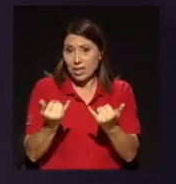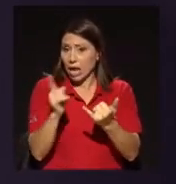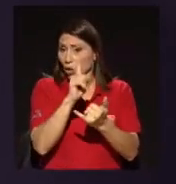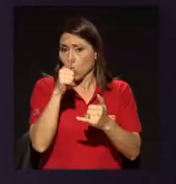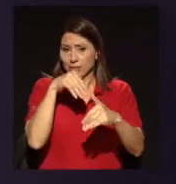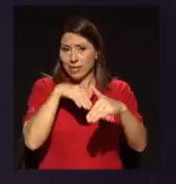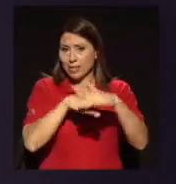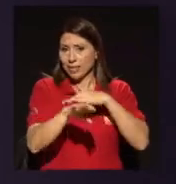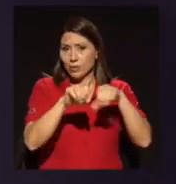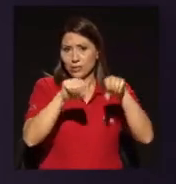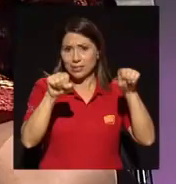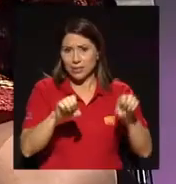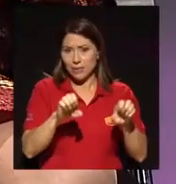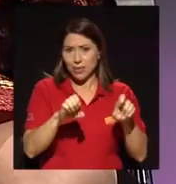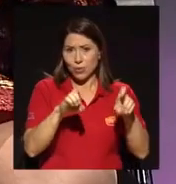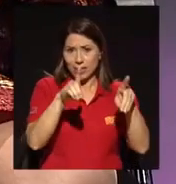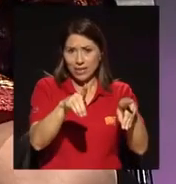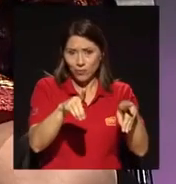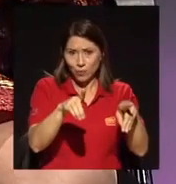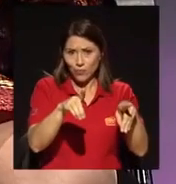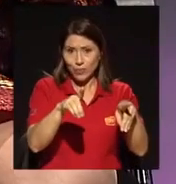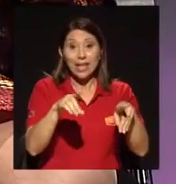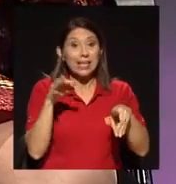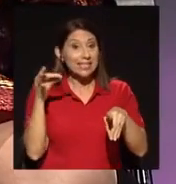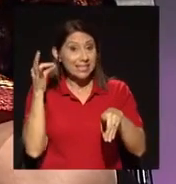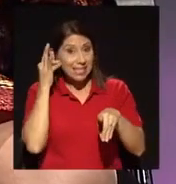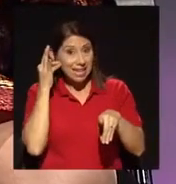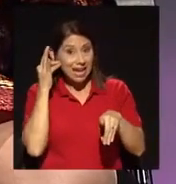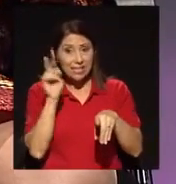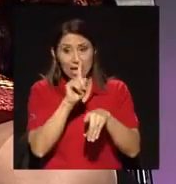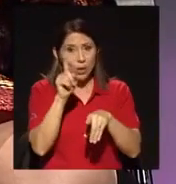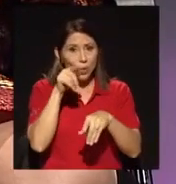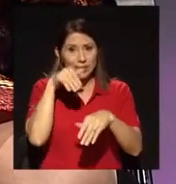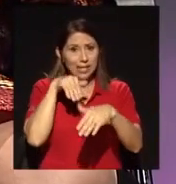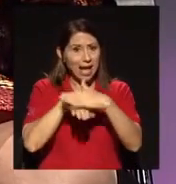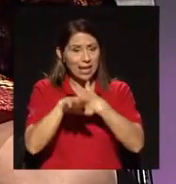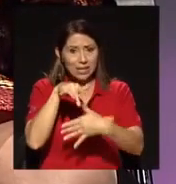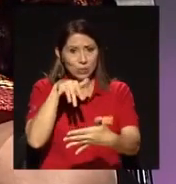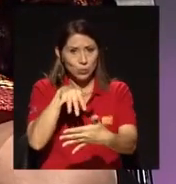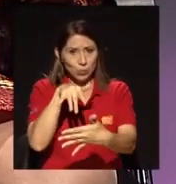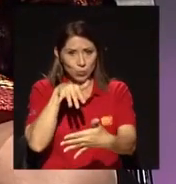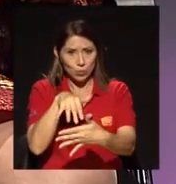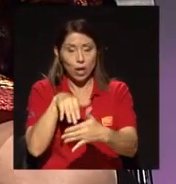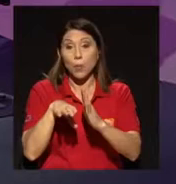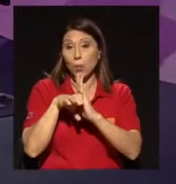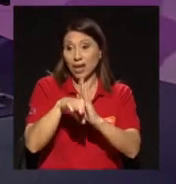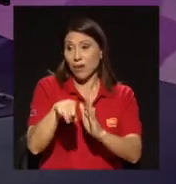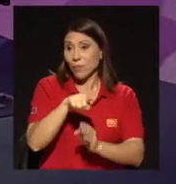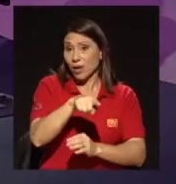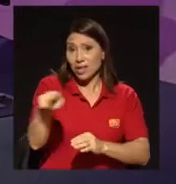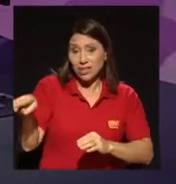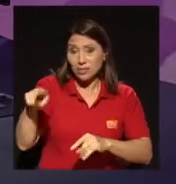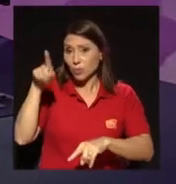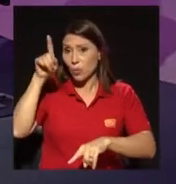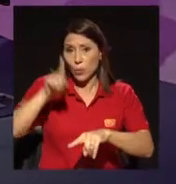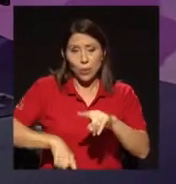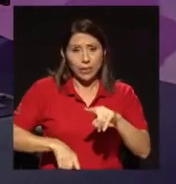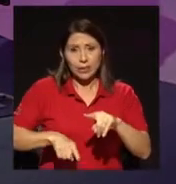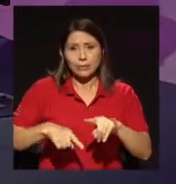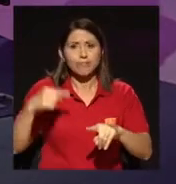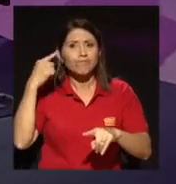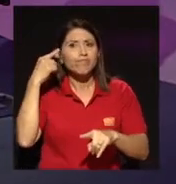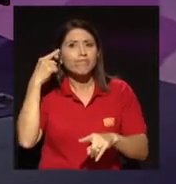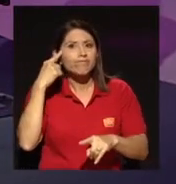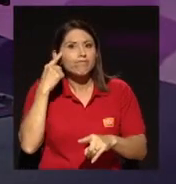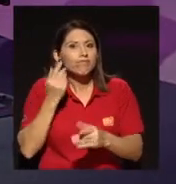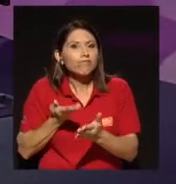las chicas, sobre todo, que están excluidas del sistema formal? Bueno, no tienen acceso, por ejemplo, a poder plantearse algún otro